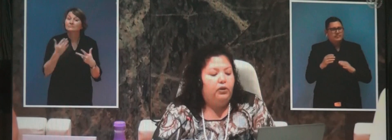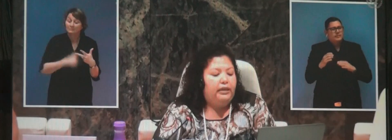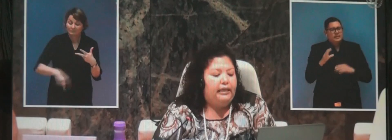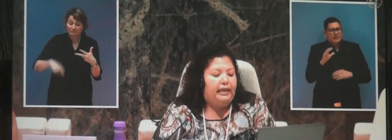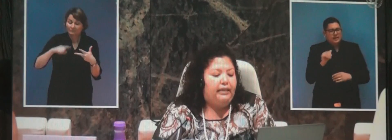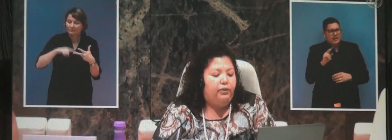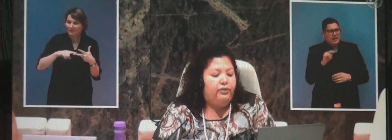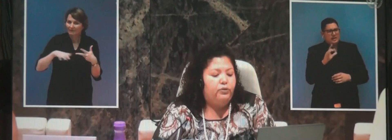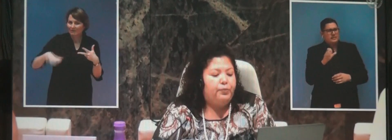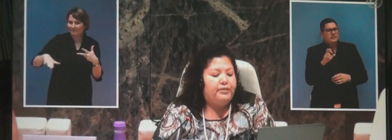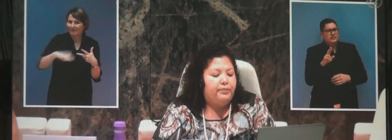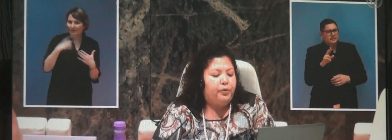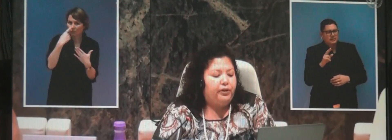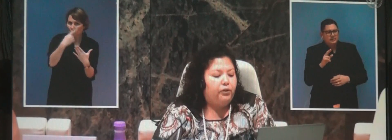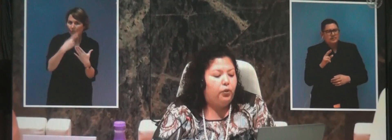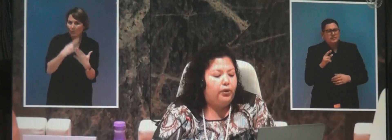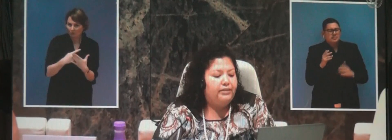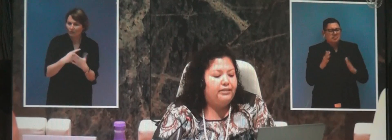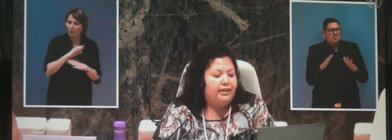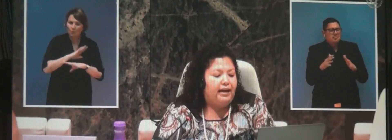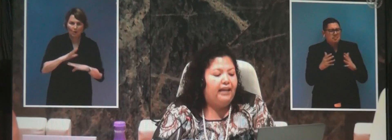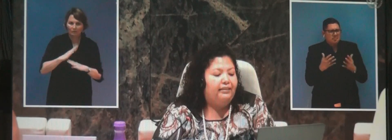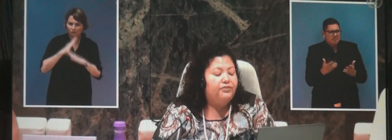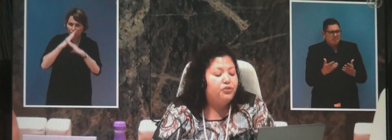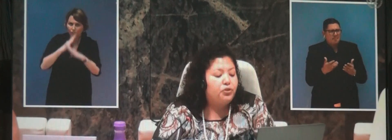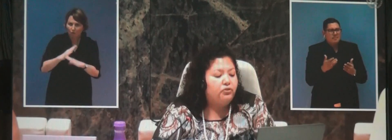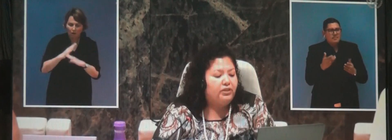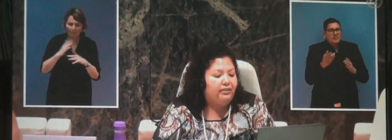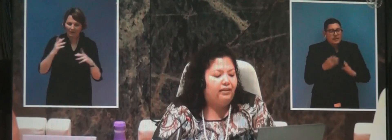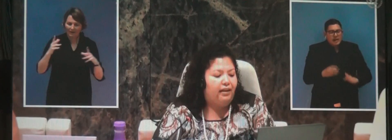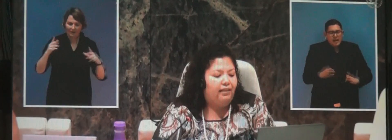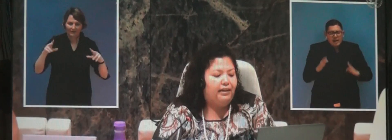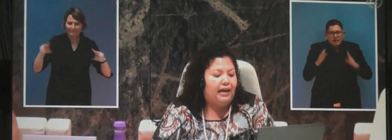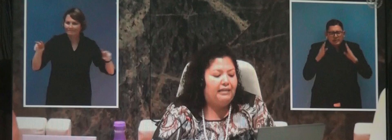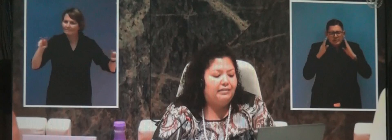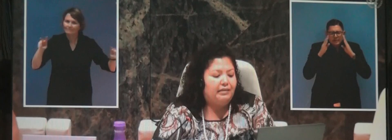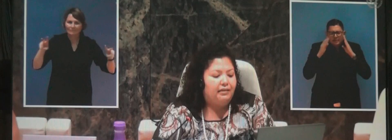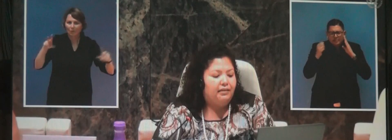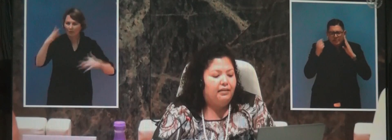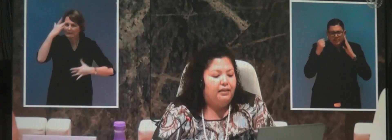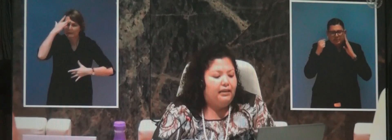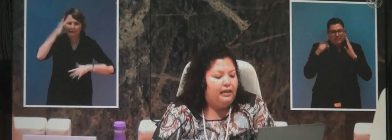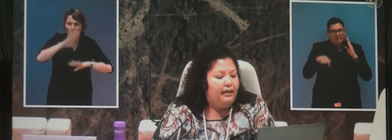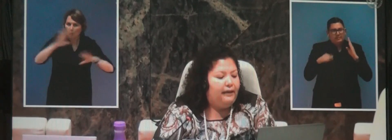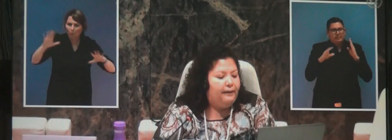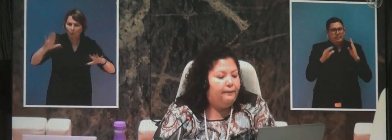destacando que dentro de sus principios rectores están la atención centrada del cáncer